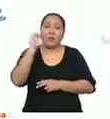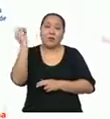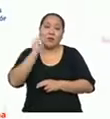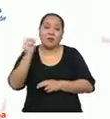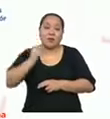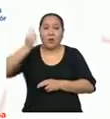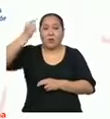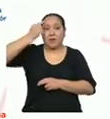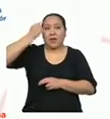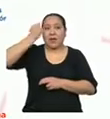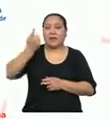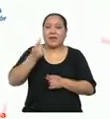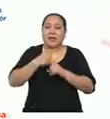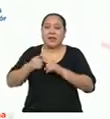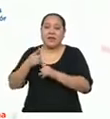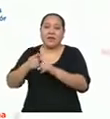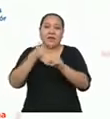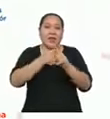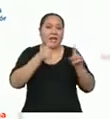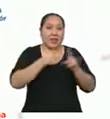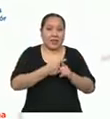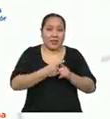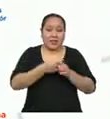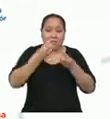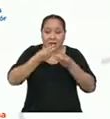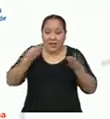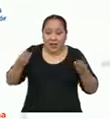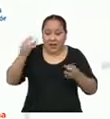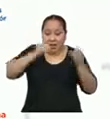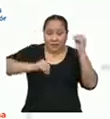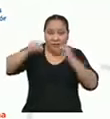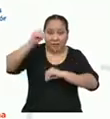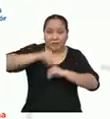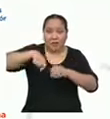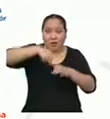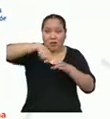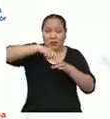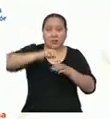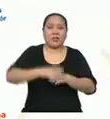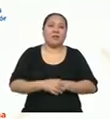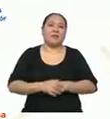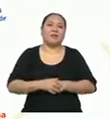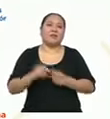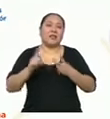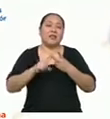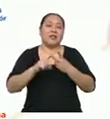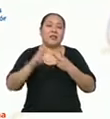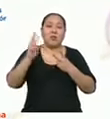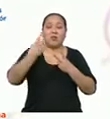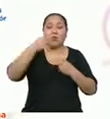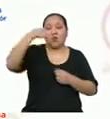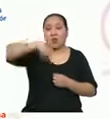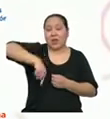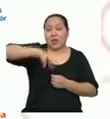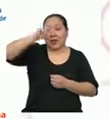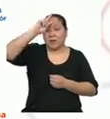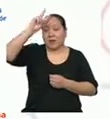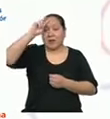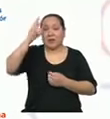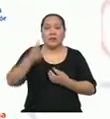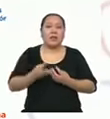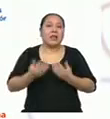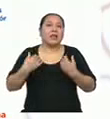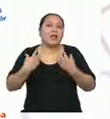encuesté opinan que fue la variedad de ingredientes en la preparación. En segundo lugar está que nuestro país tiene la